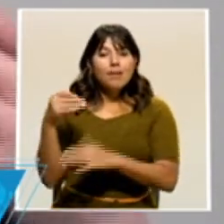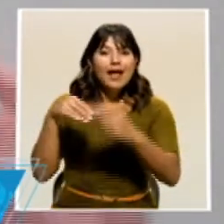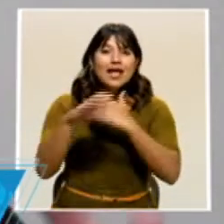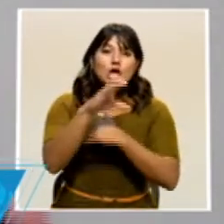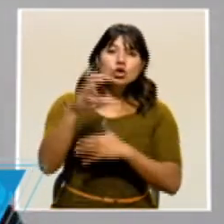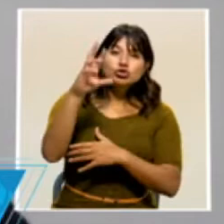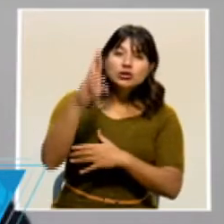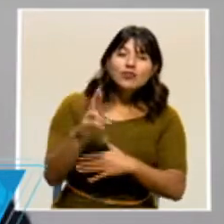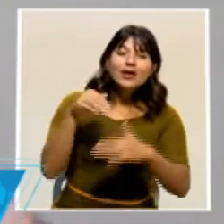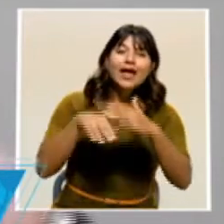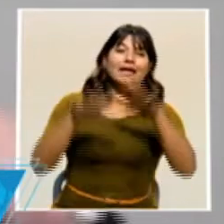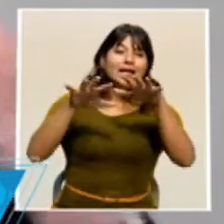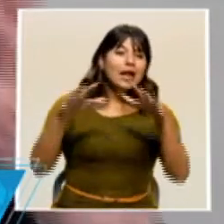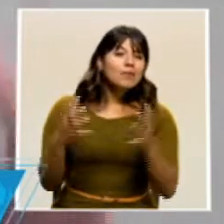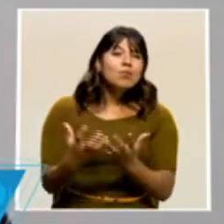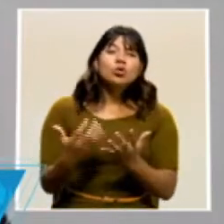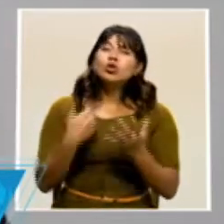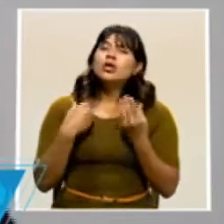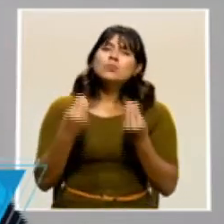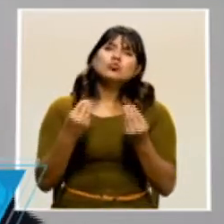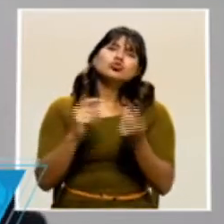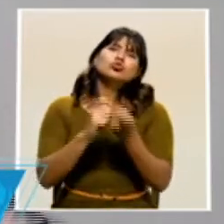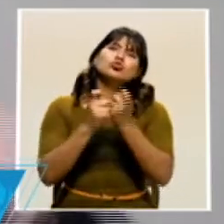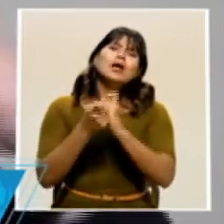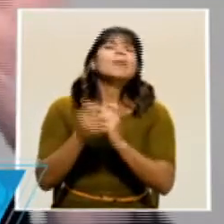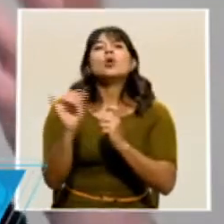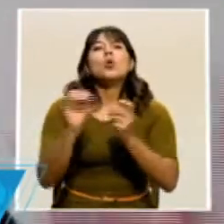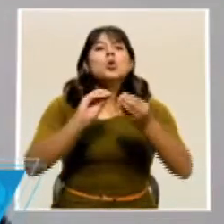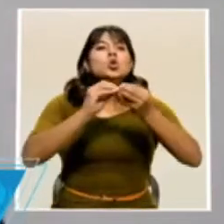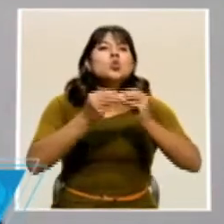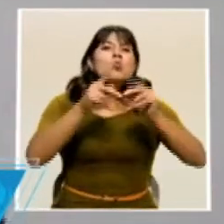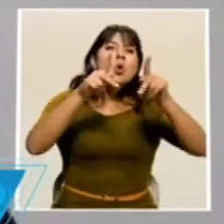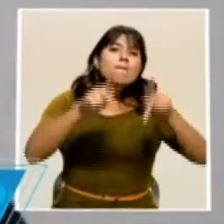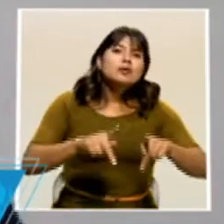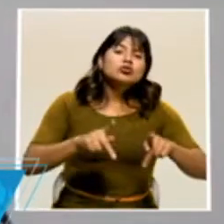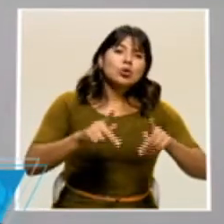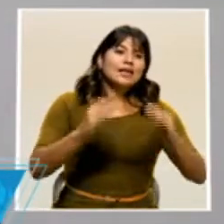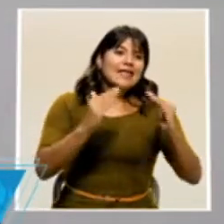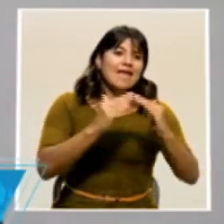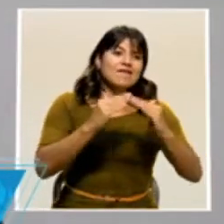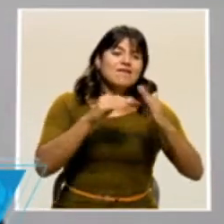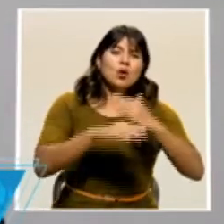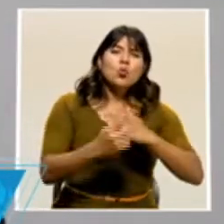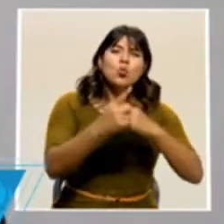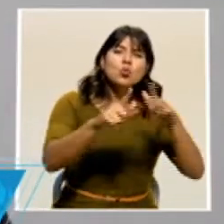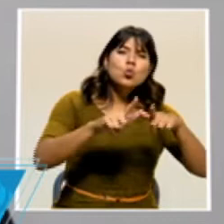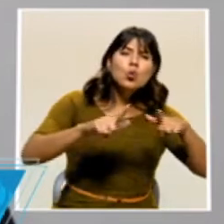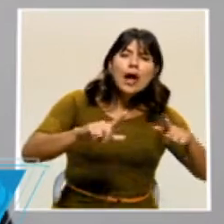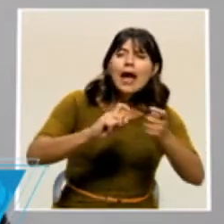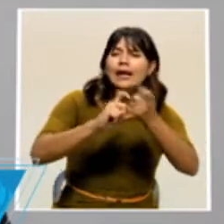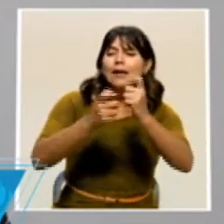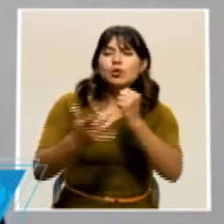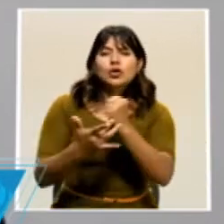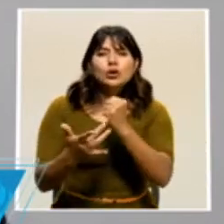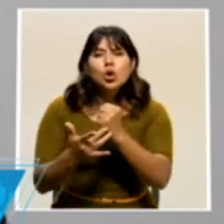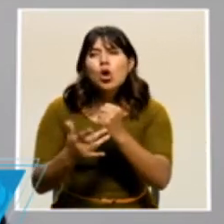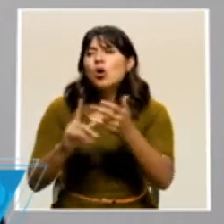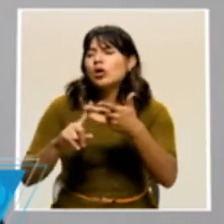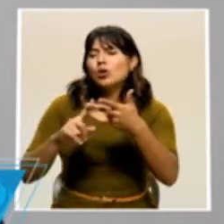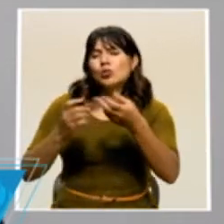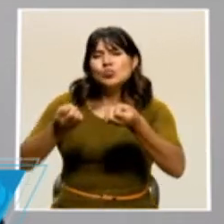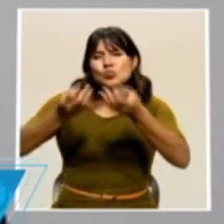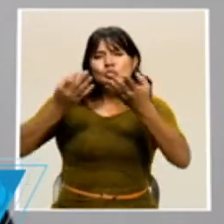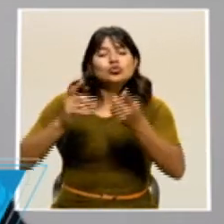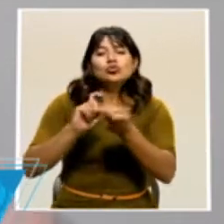cambios demográficos, se viven eventos climáticos extremos, hay cambios tecnológicos, hay muchos otros cambios que requieren